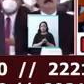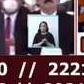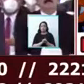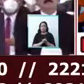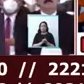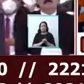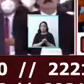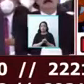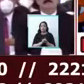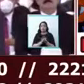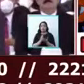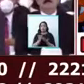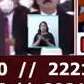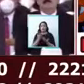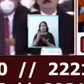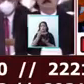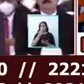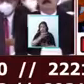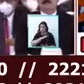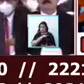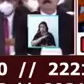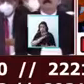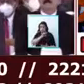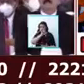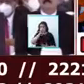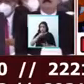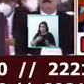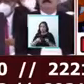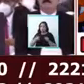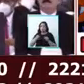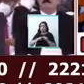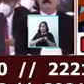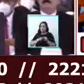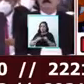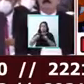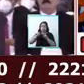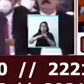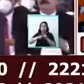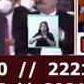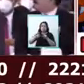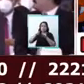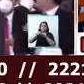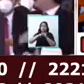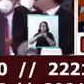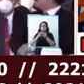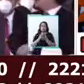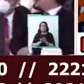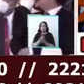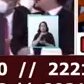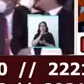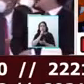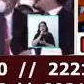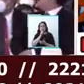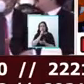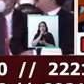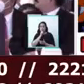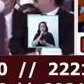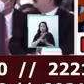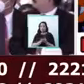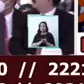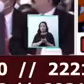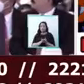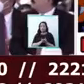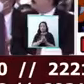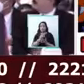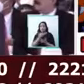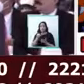Honduras ya llevamos medio año que haya escasez de huevos. Sí, definitivamente, que de repente haya incluso un boicot de